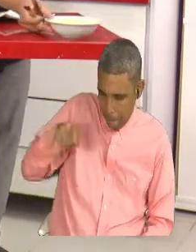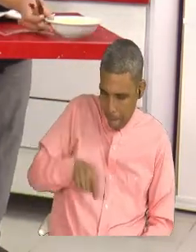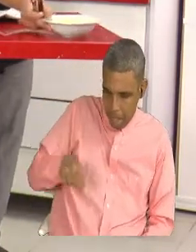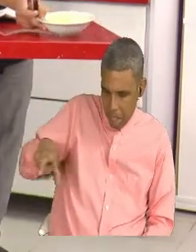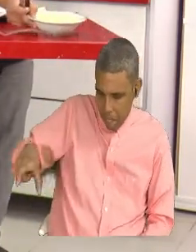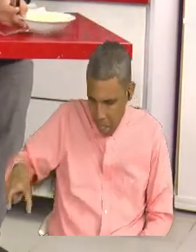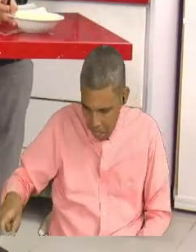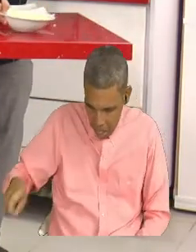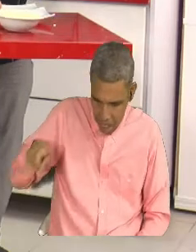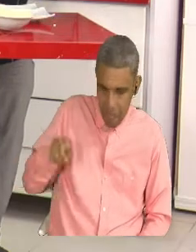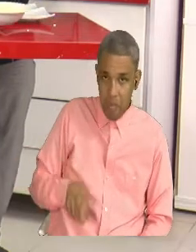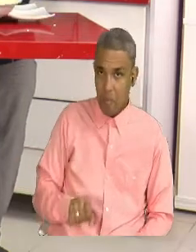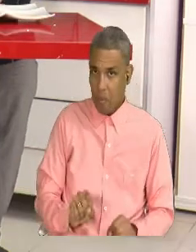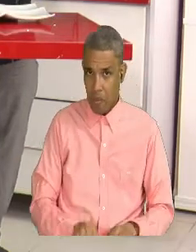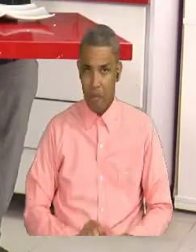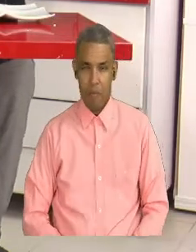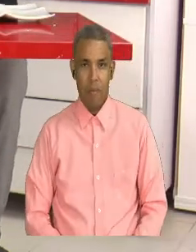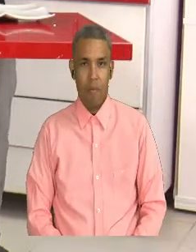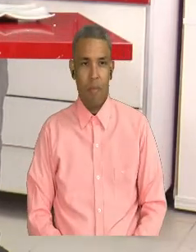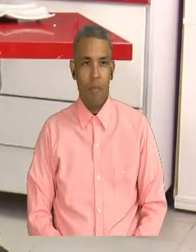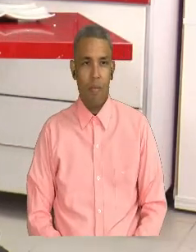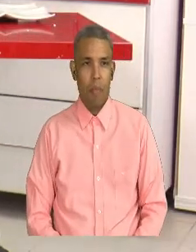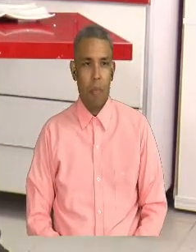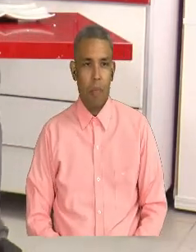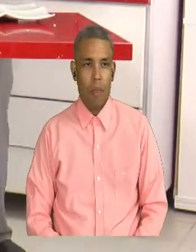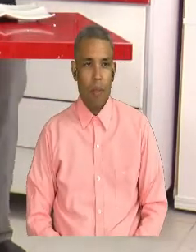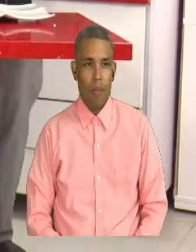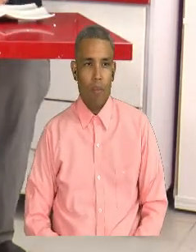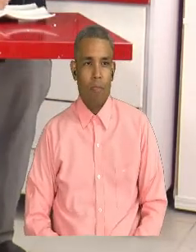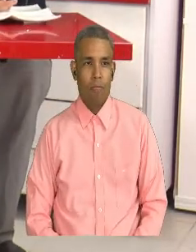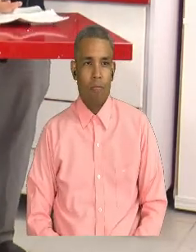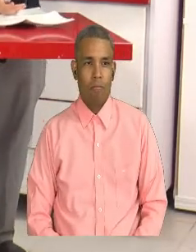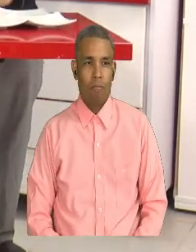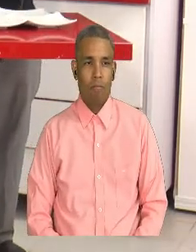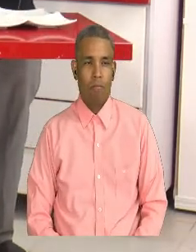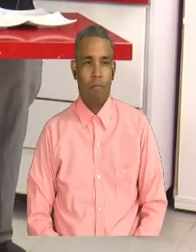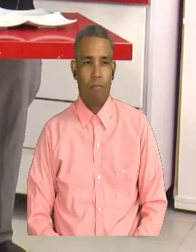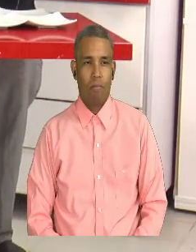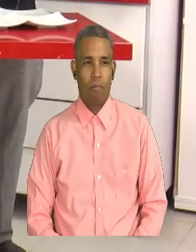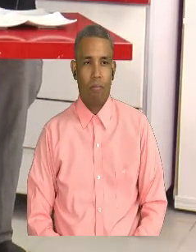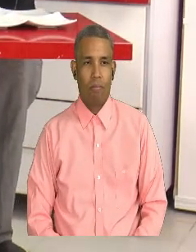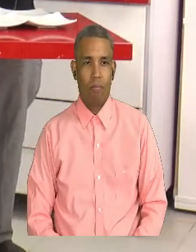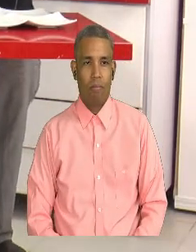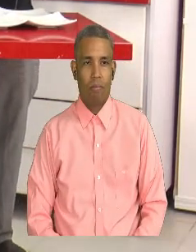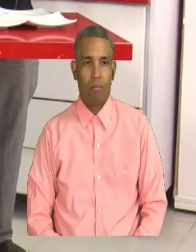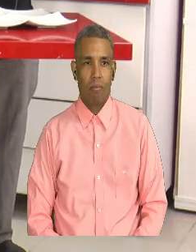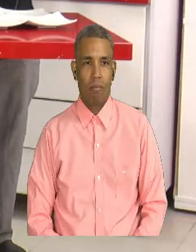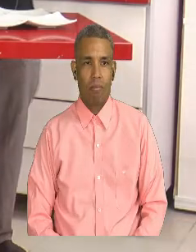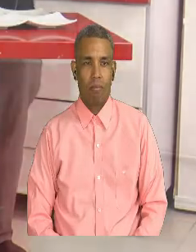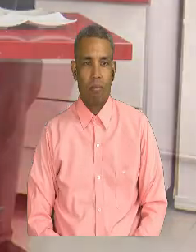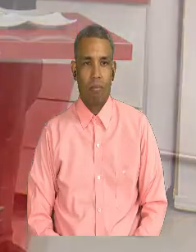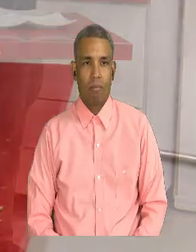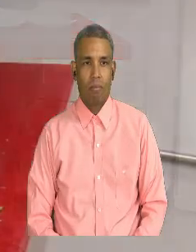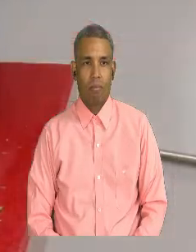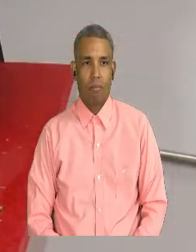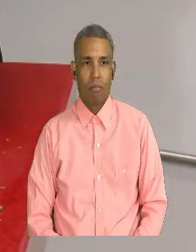colabore con el... Dale. Eso. Entonces, voy a poner lo que es el